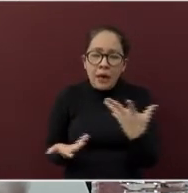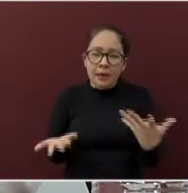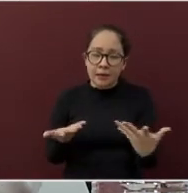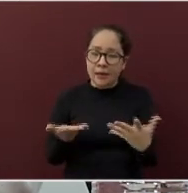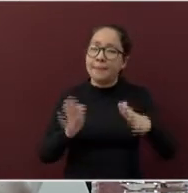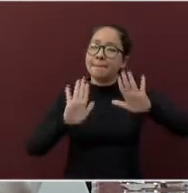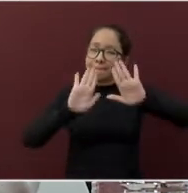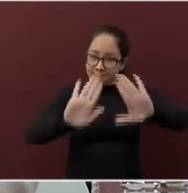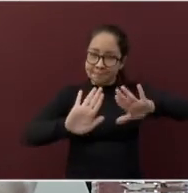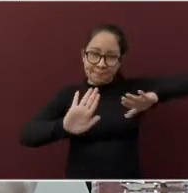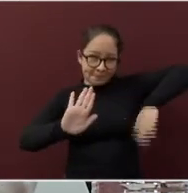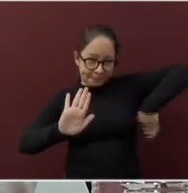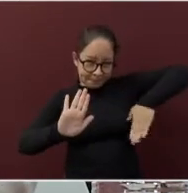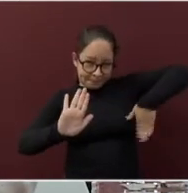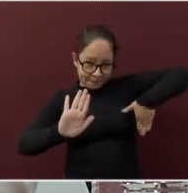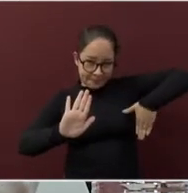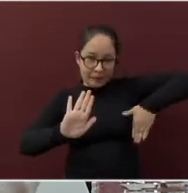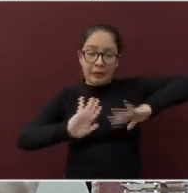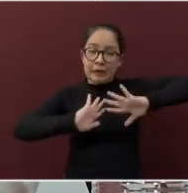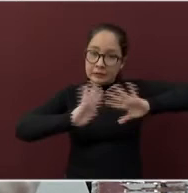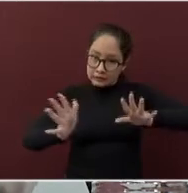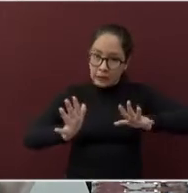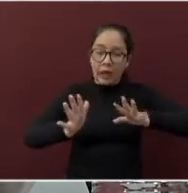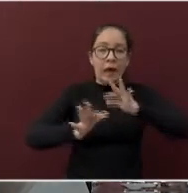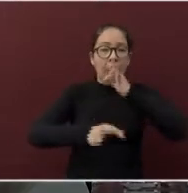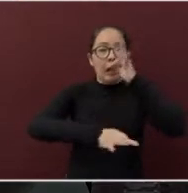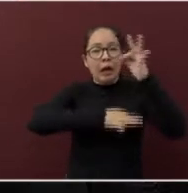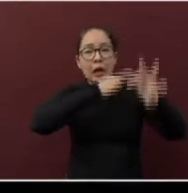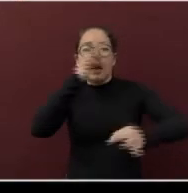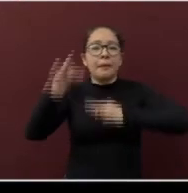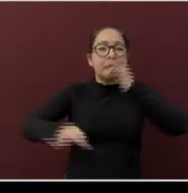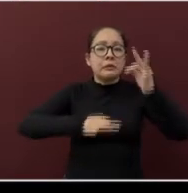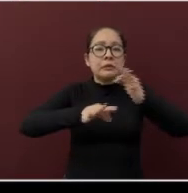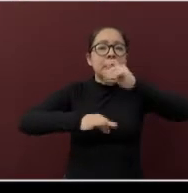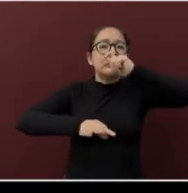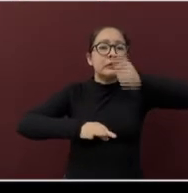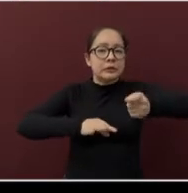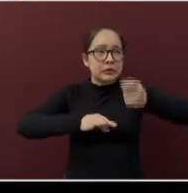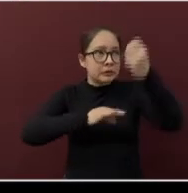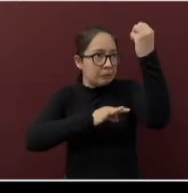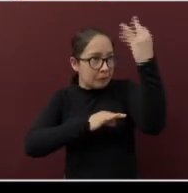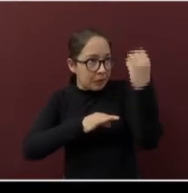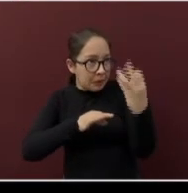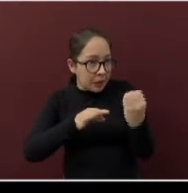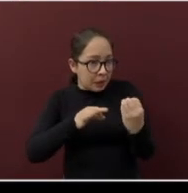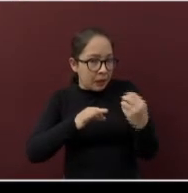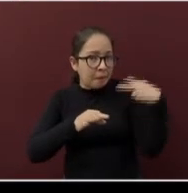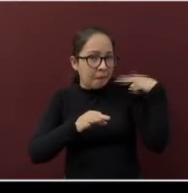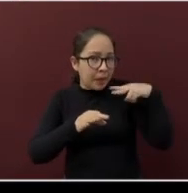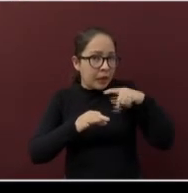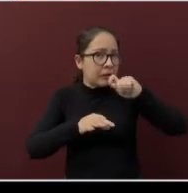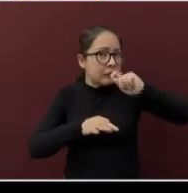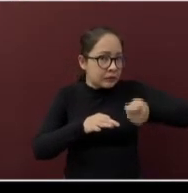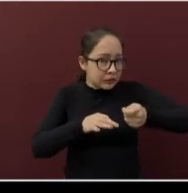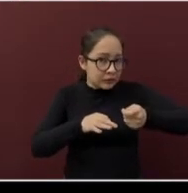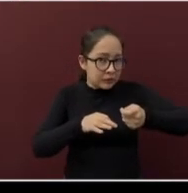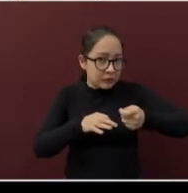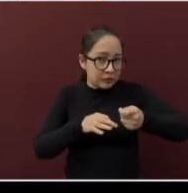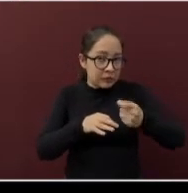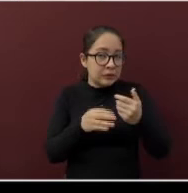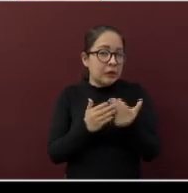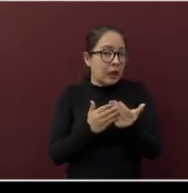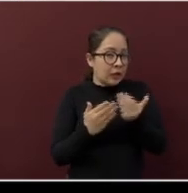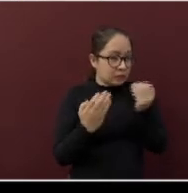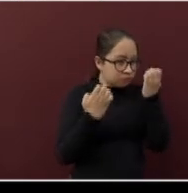se les informo la actualización del semáforo local y que de acuerdo con la evaluación